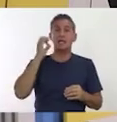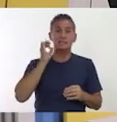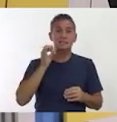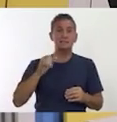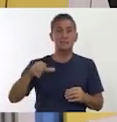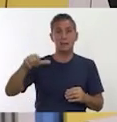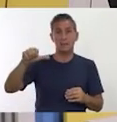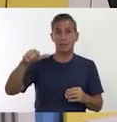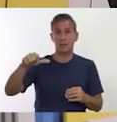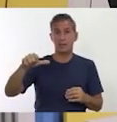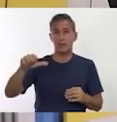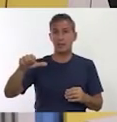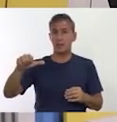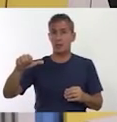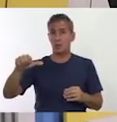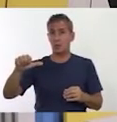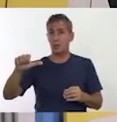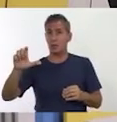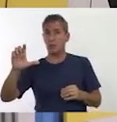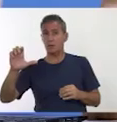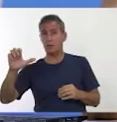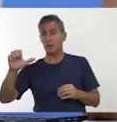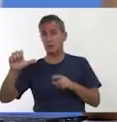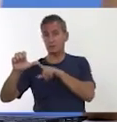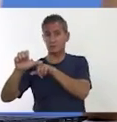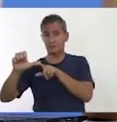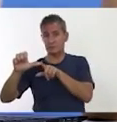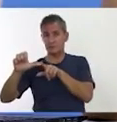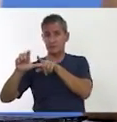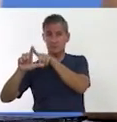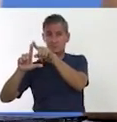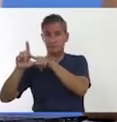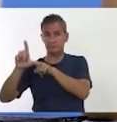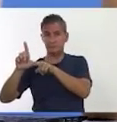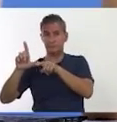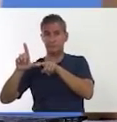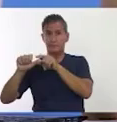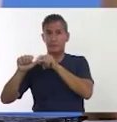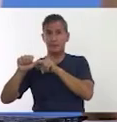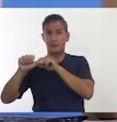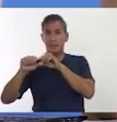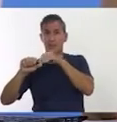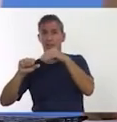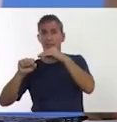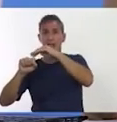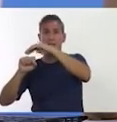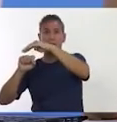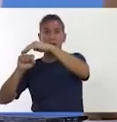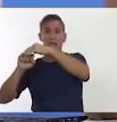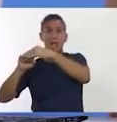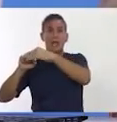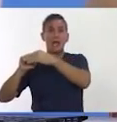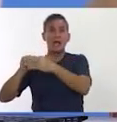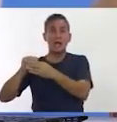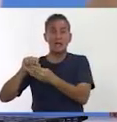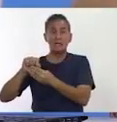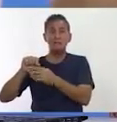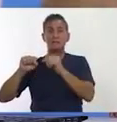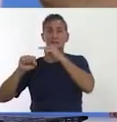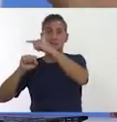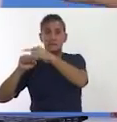el pulgar en línea en ángulo de 90 grados con los restantes dedos. El sentido de las líneas de fuerza del